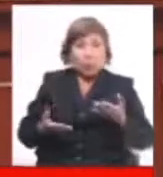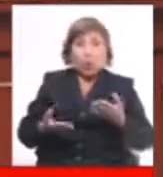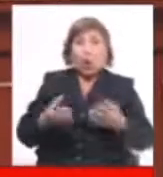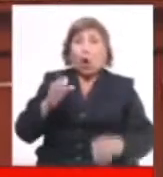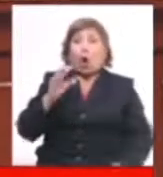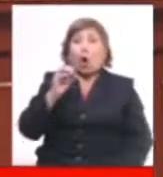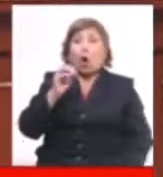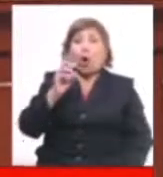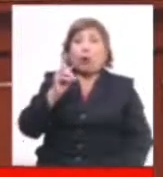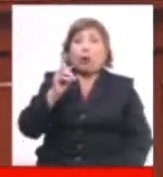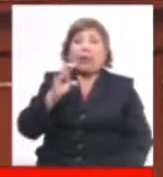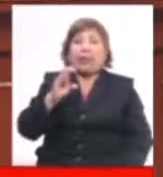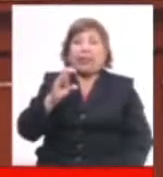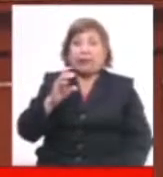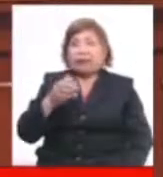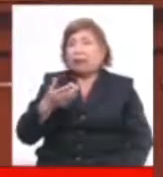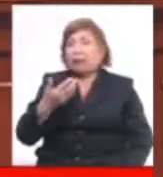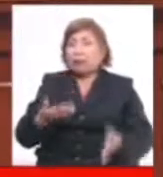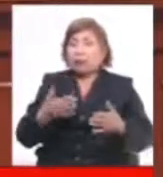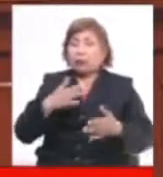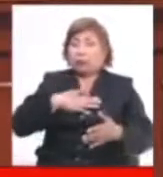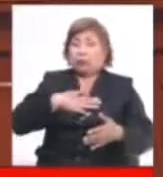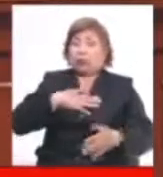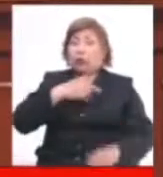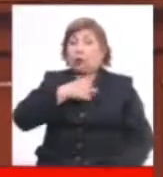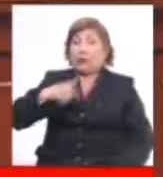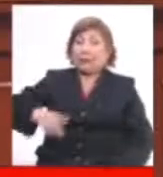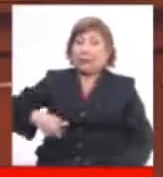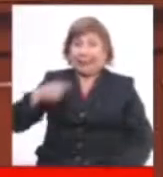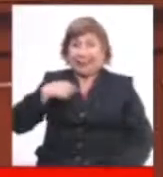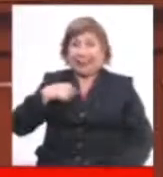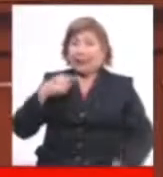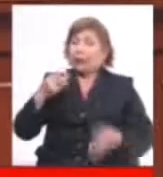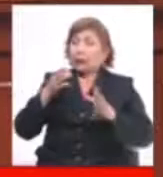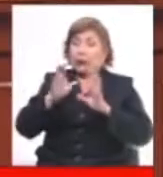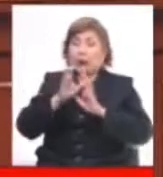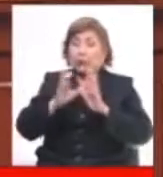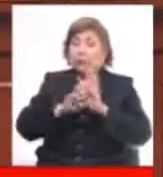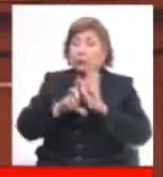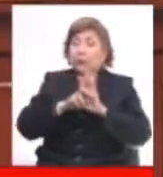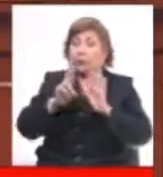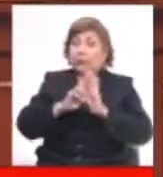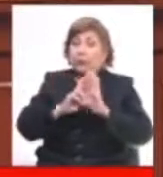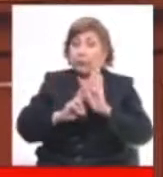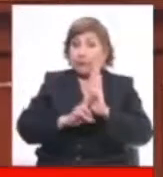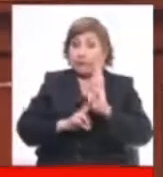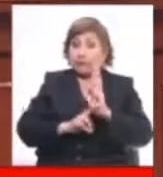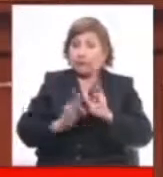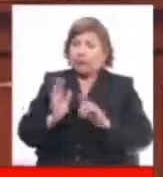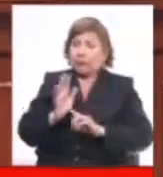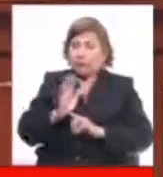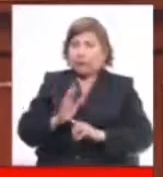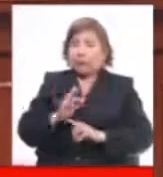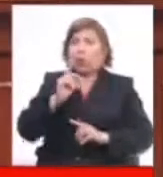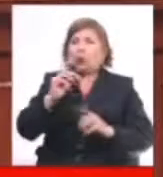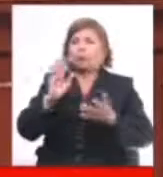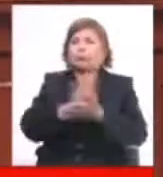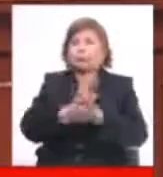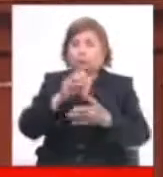OCDE. Por ello, en mi calidad de presidenta de la Comisión de Constitución y Reglamento, he presentado un